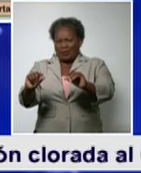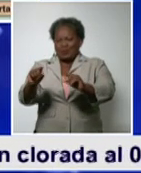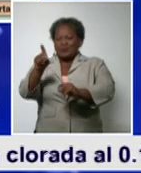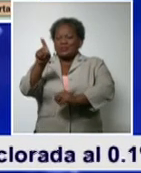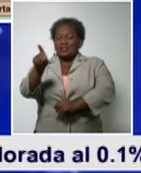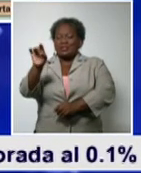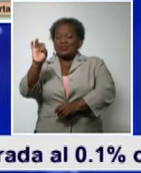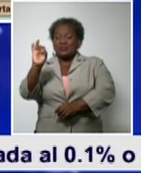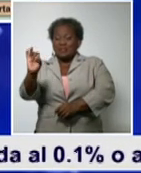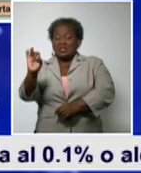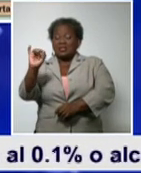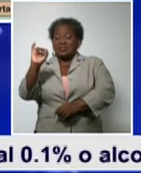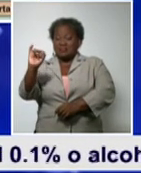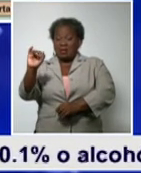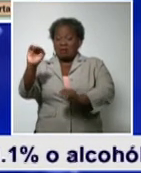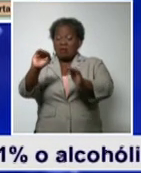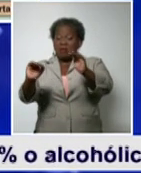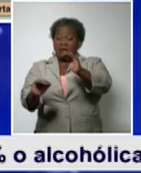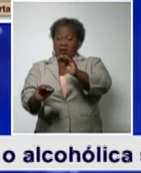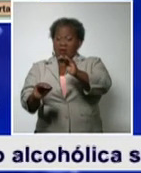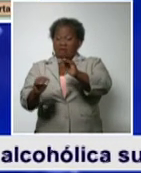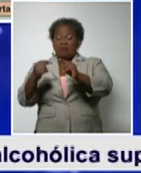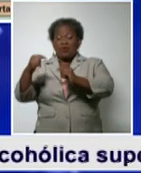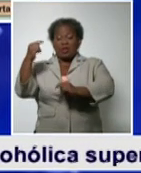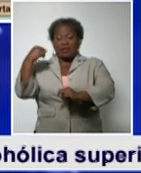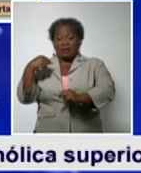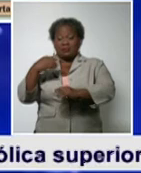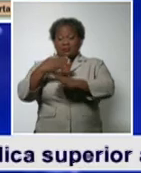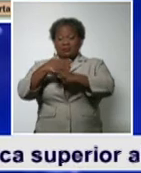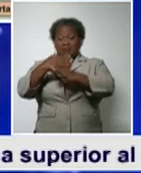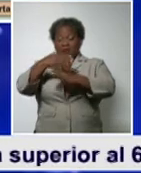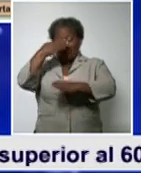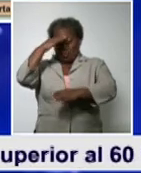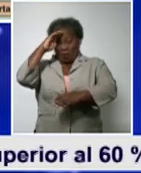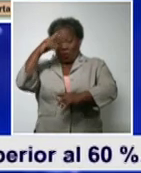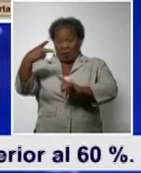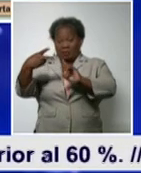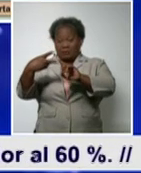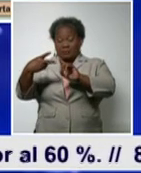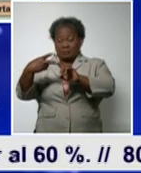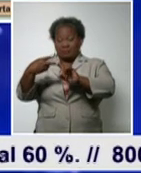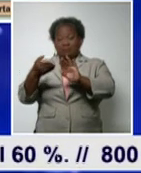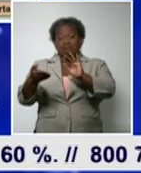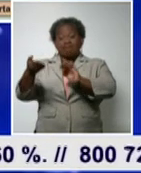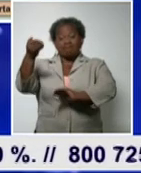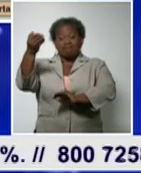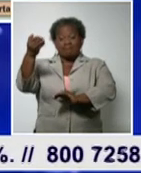176, inferior a la del día de ayer. Santiago de Cuba incrementa su tasa a